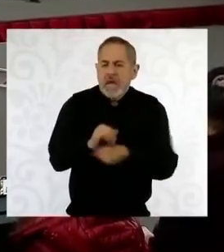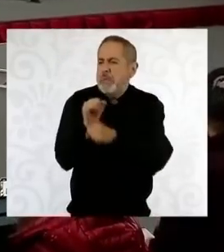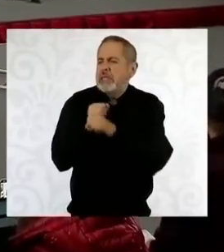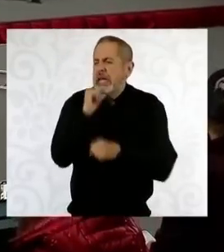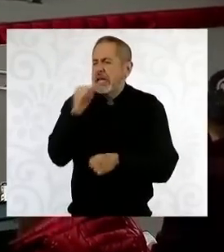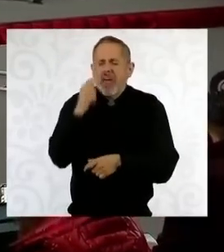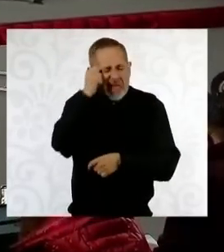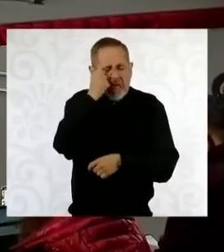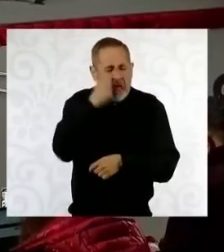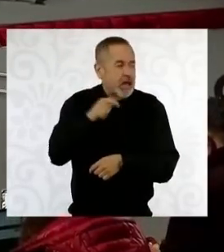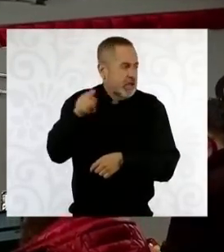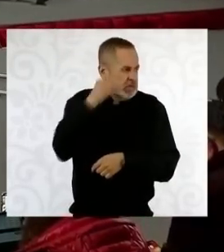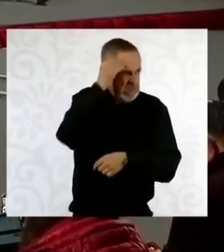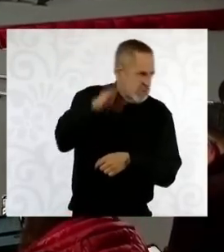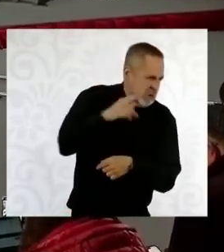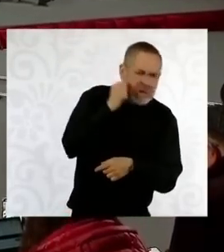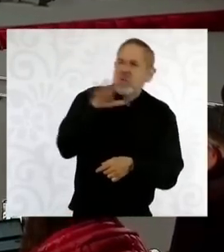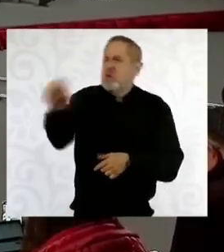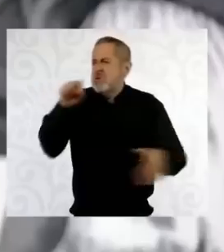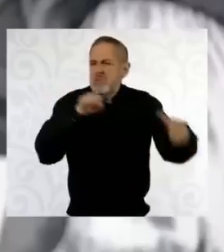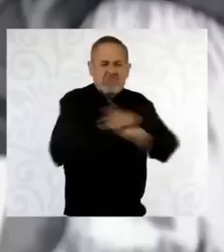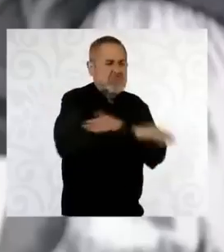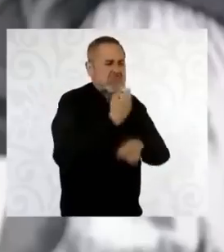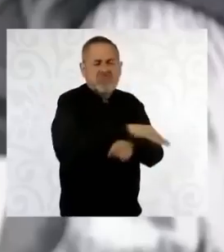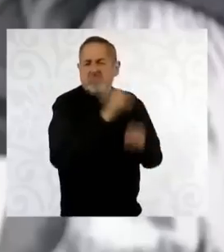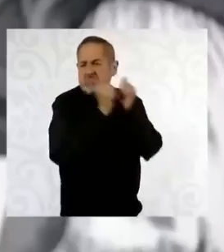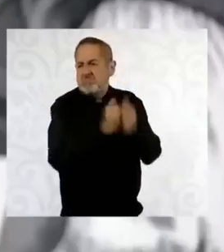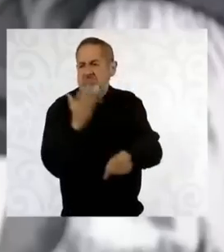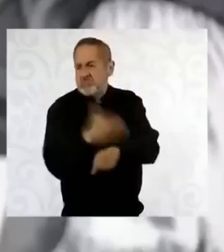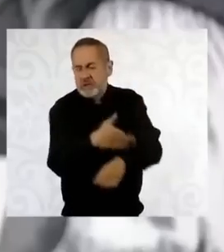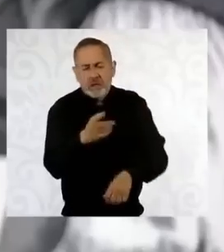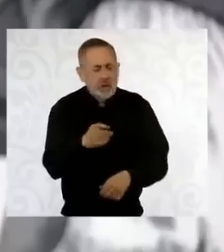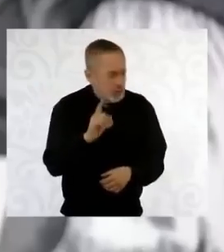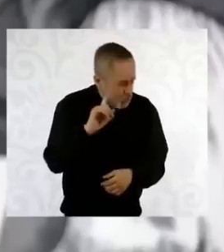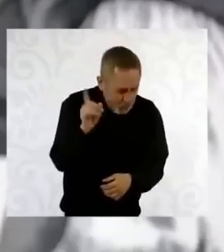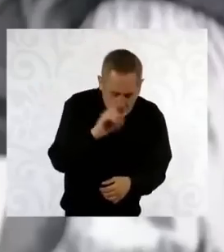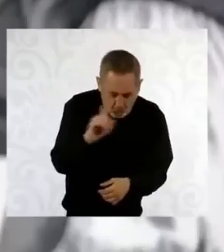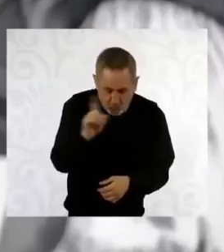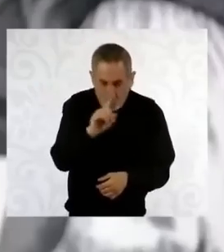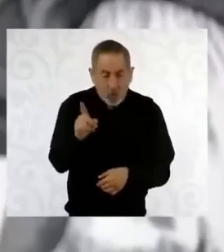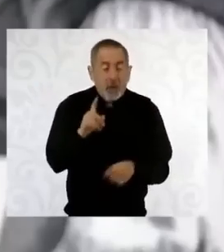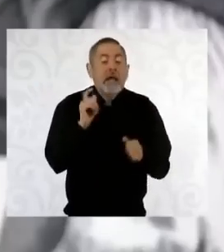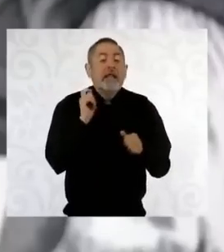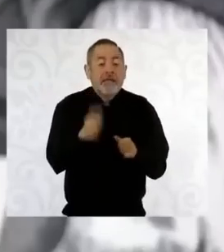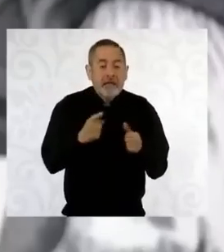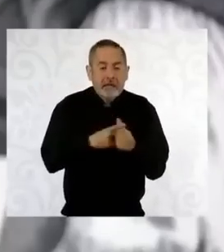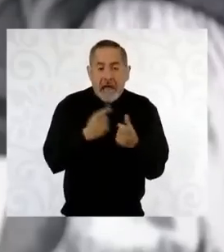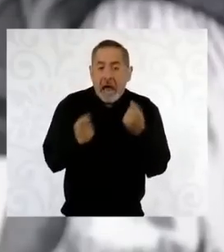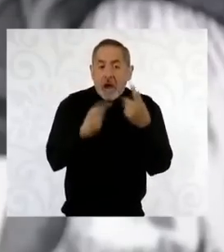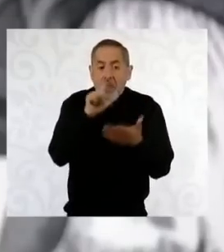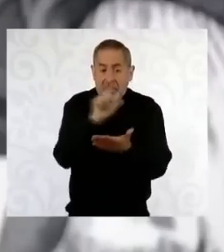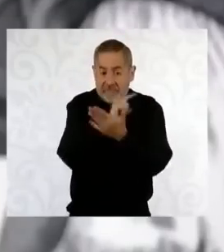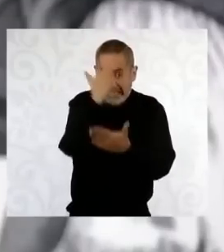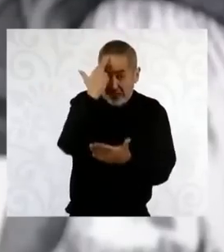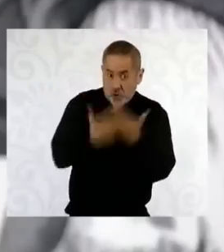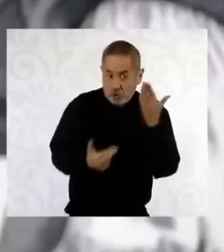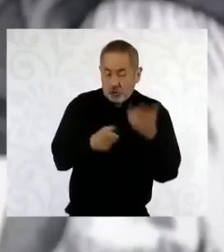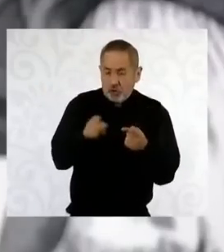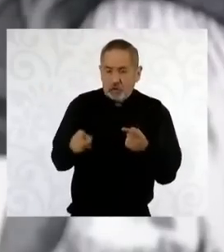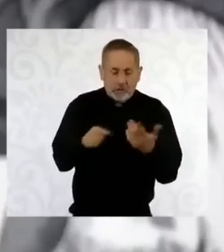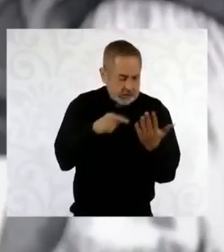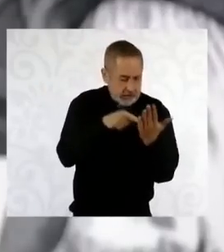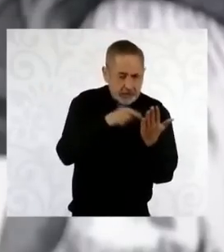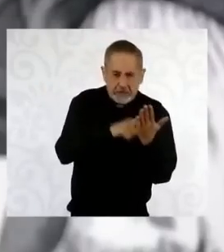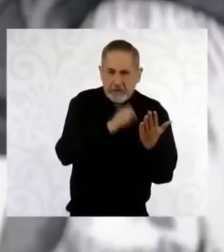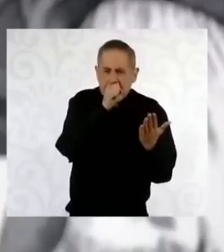se detiene a alguien y se lleva detenido, no. Quiere decir que hay ciertos delitos que